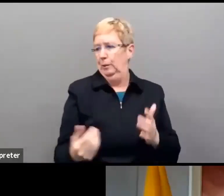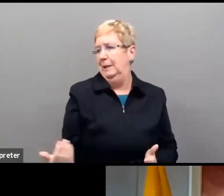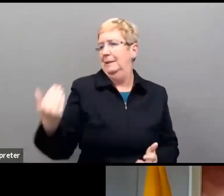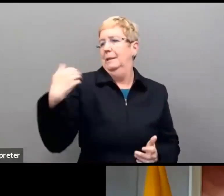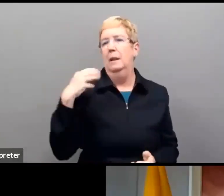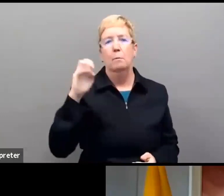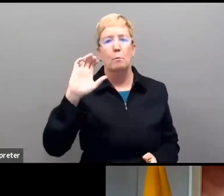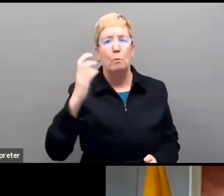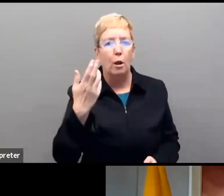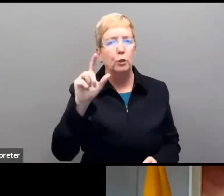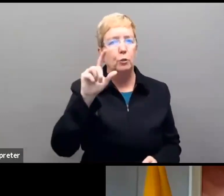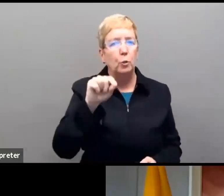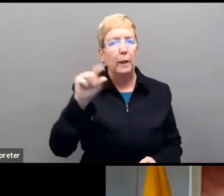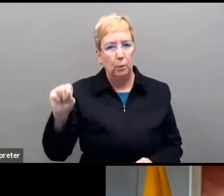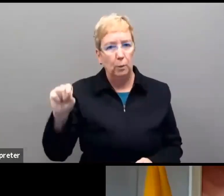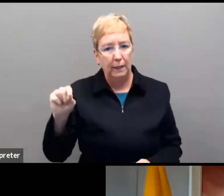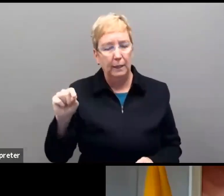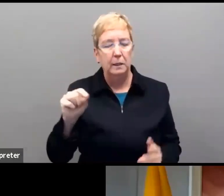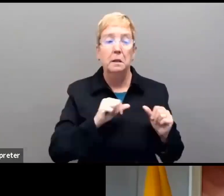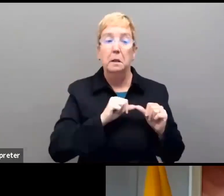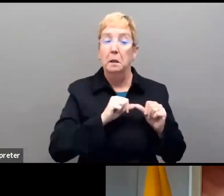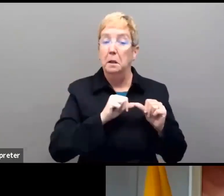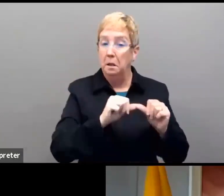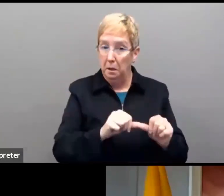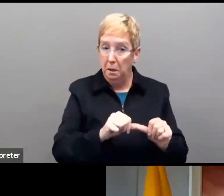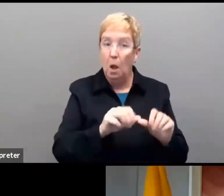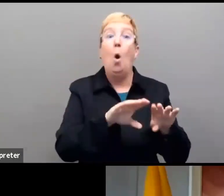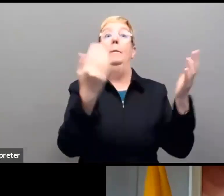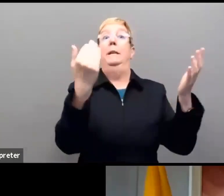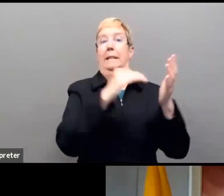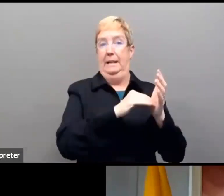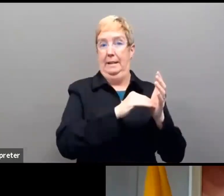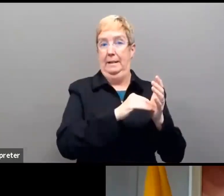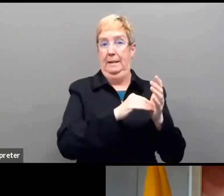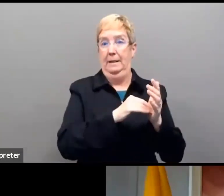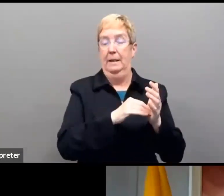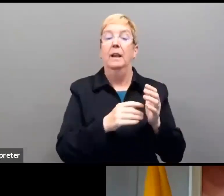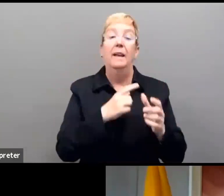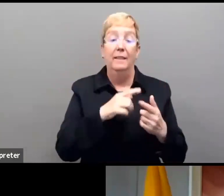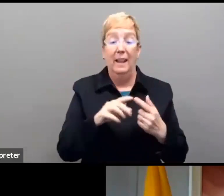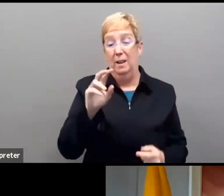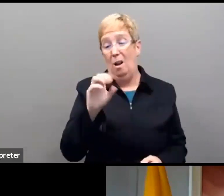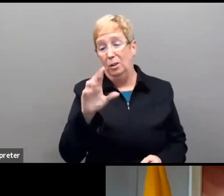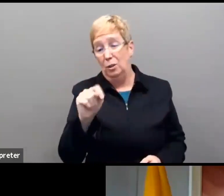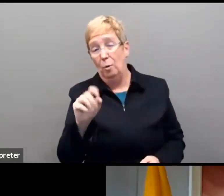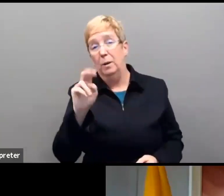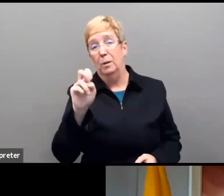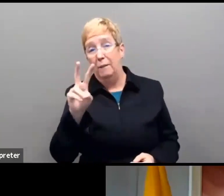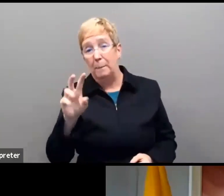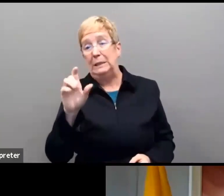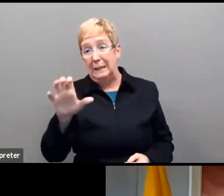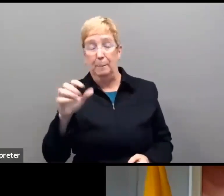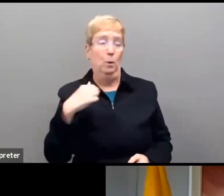Recuerden que cerramos todas las operaciones selectivas en marzo de 2020 y